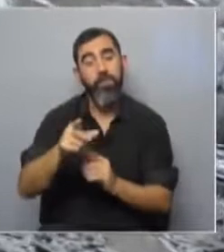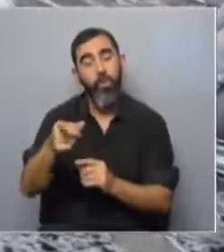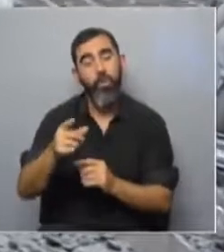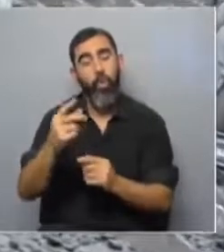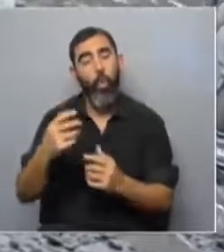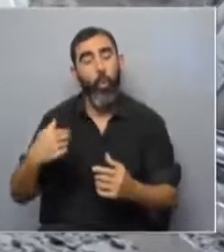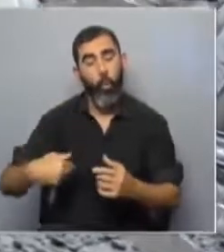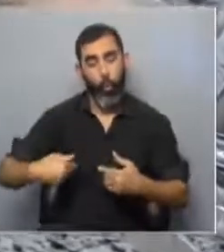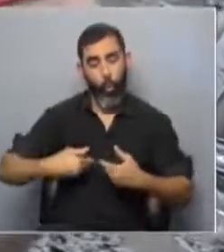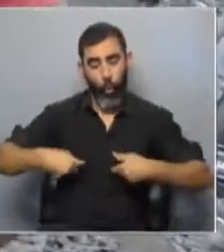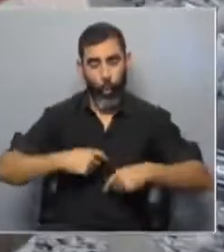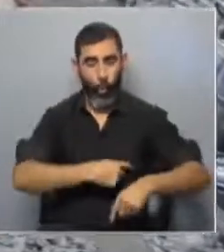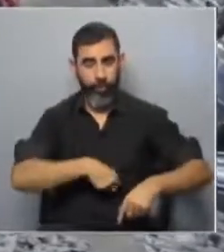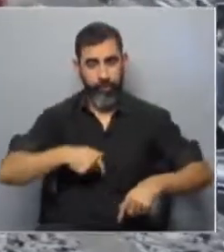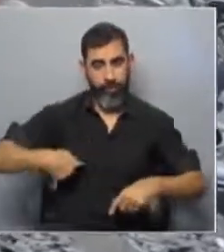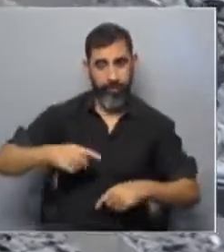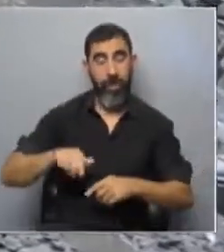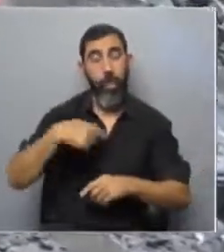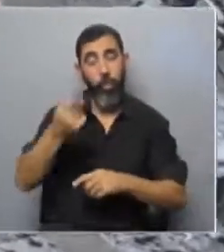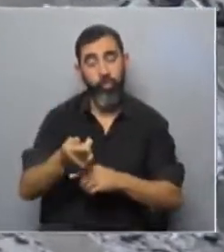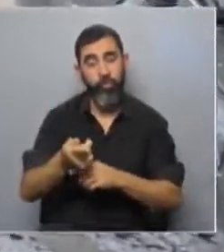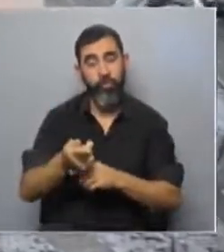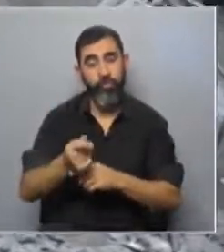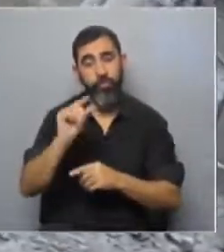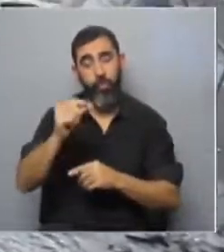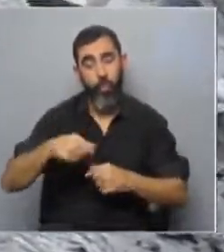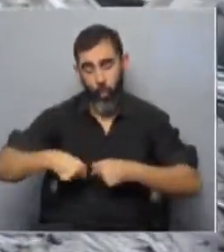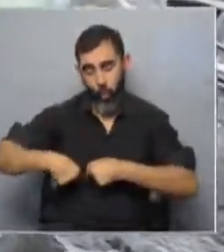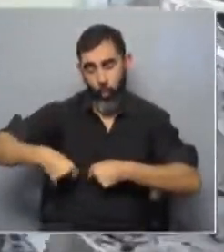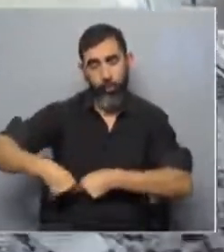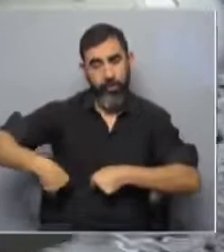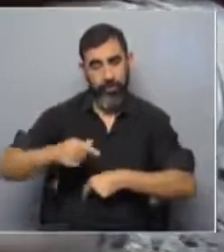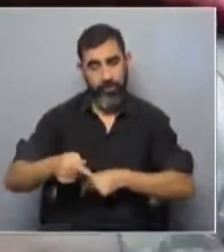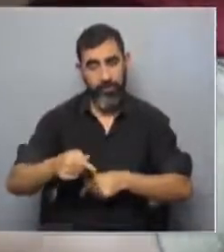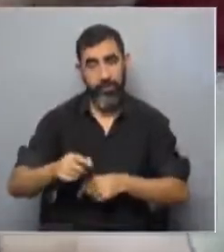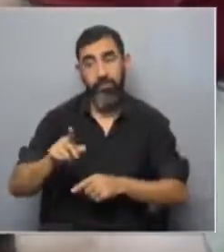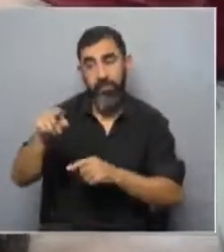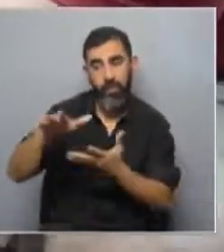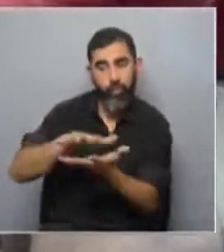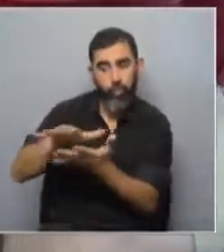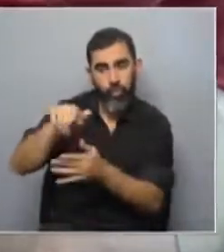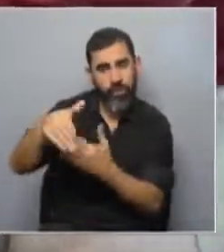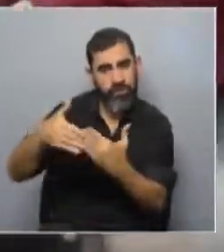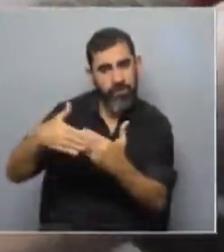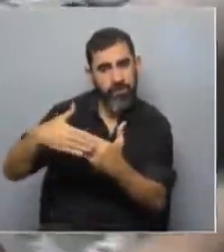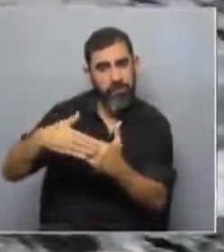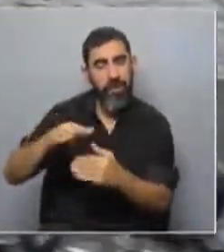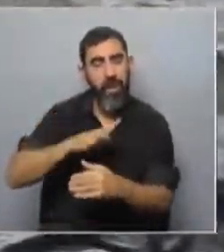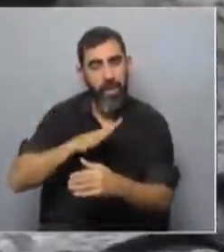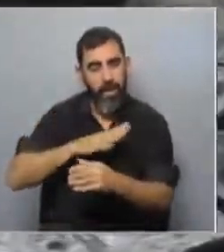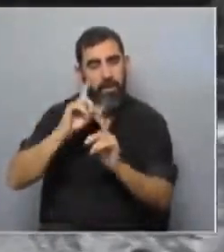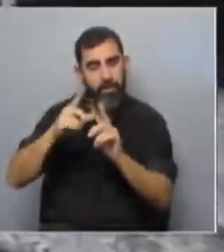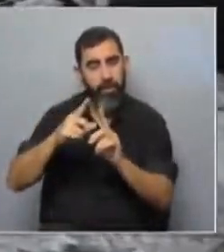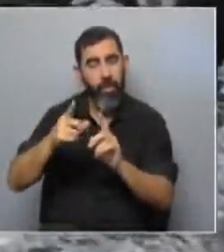un par de costillas. Acá hay fragmentos o partes de costilla que incluso en aquella zona de allá se puede ver bien a lo